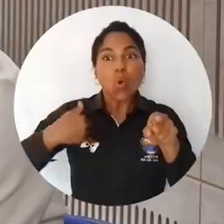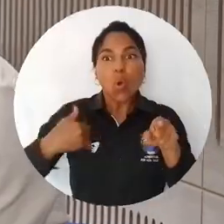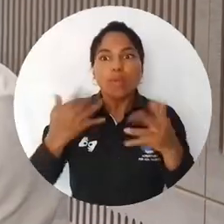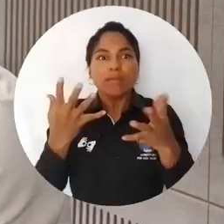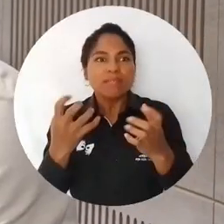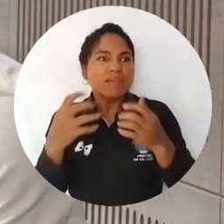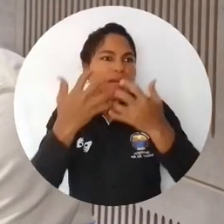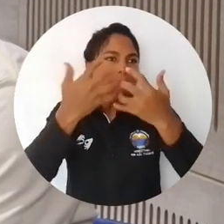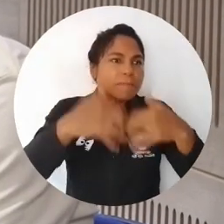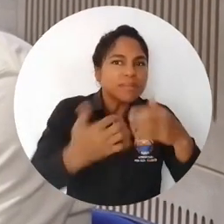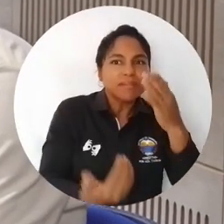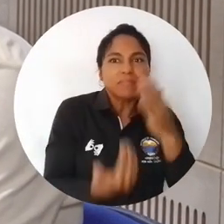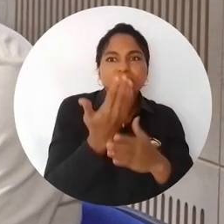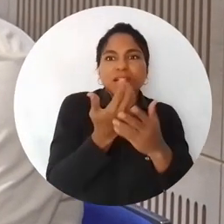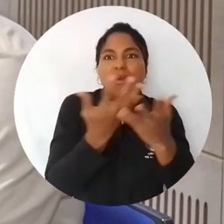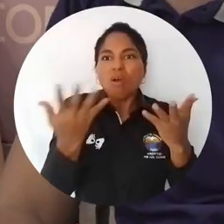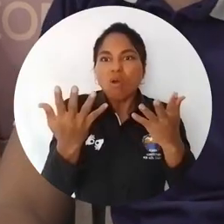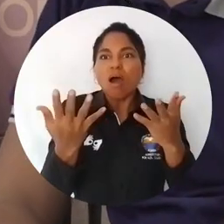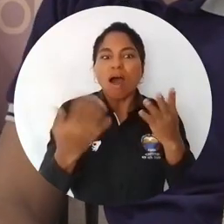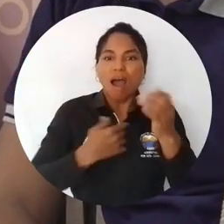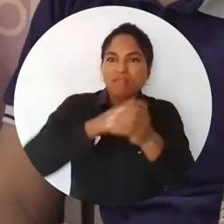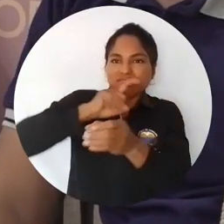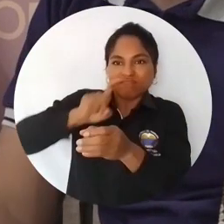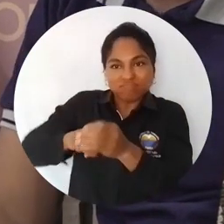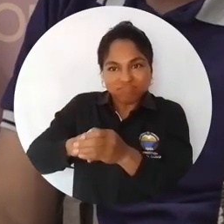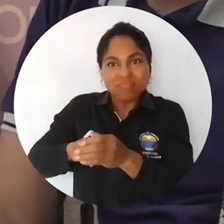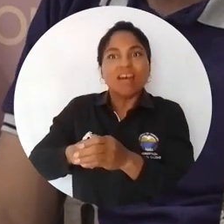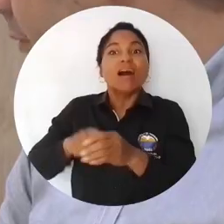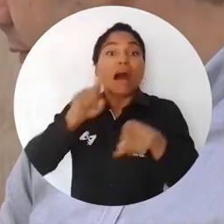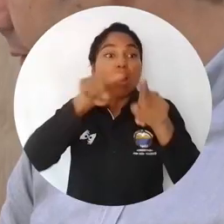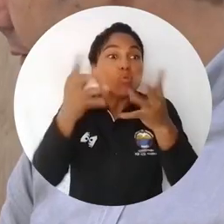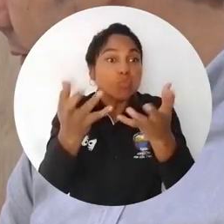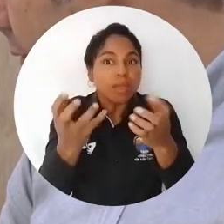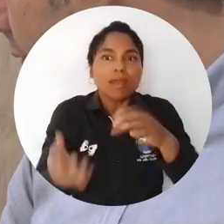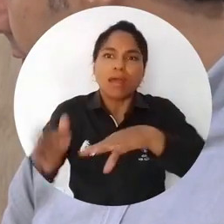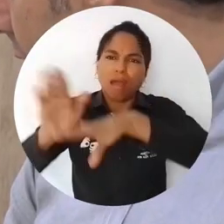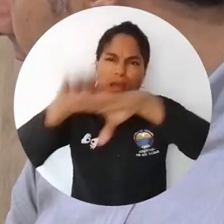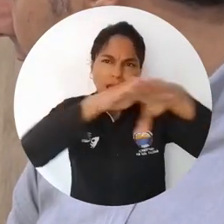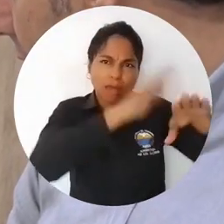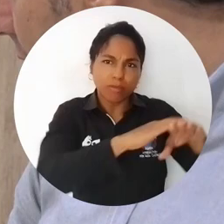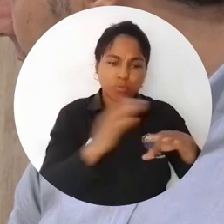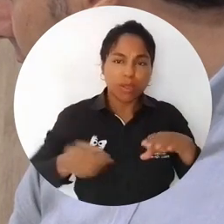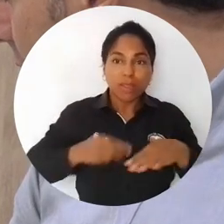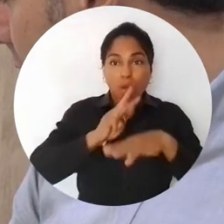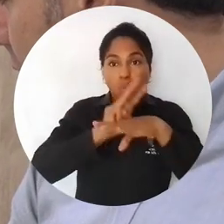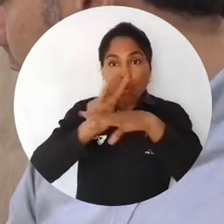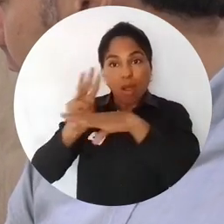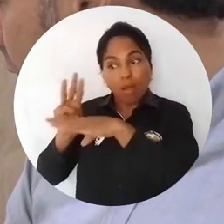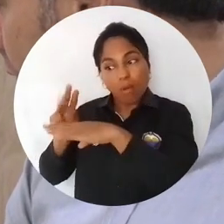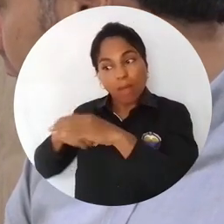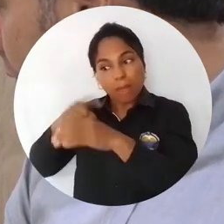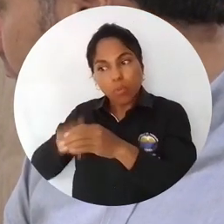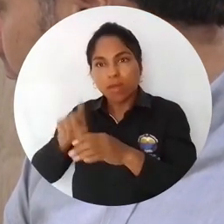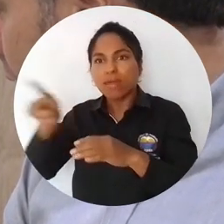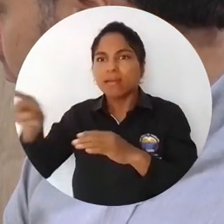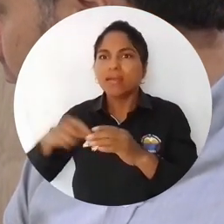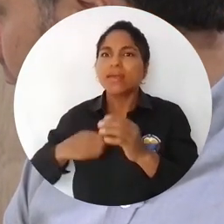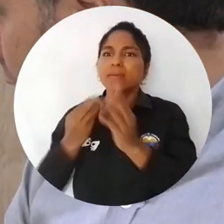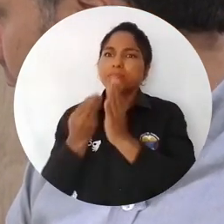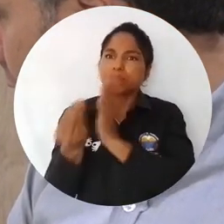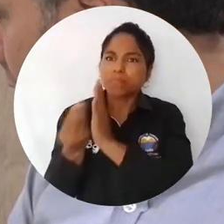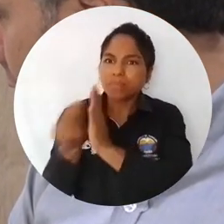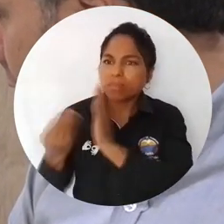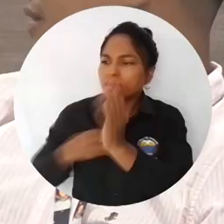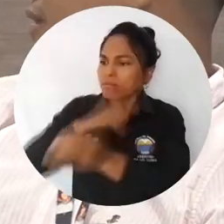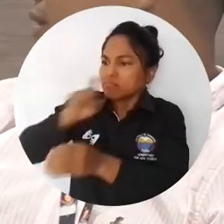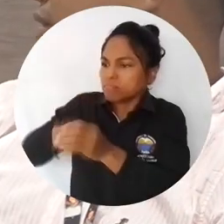carreras nos ofrece becas, nos ofrece ayudantías. A esos jóvenes emprendedores que quieren iniciar con su negocio y quieren hacer parte de este programa,